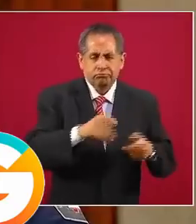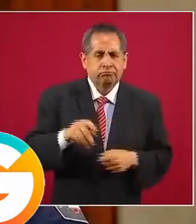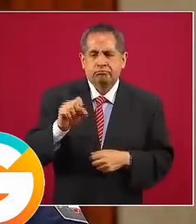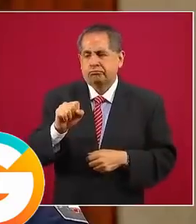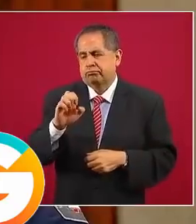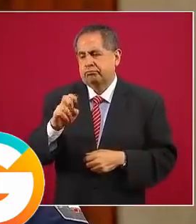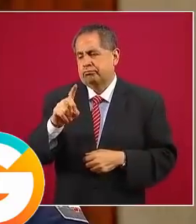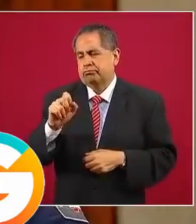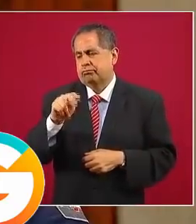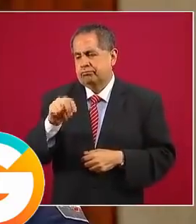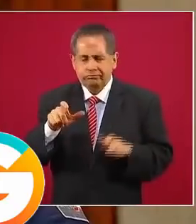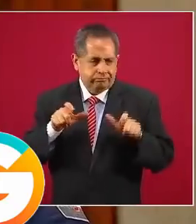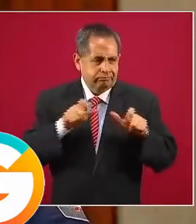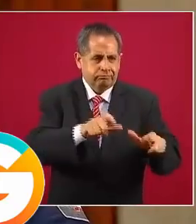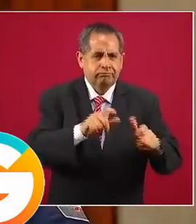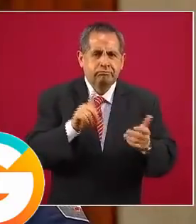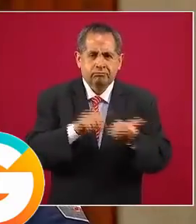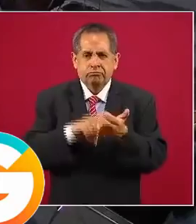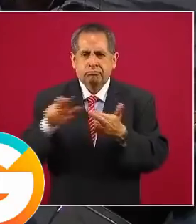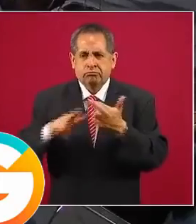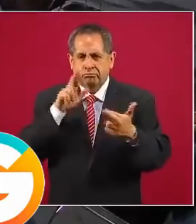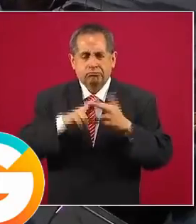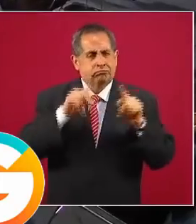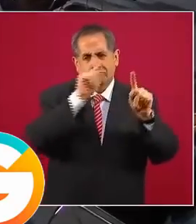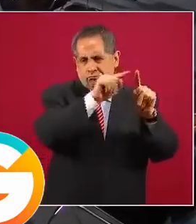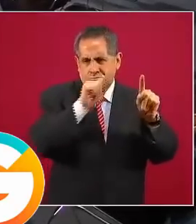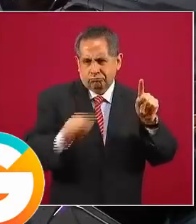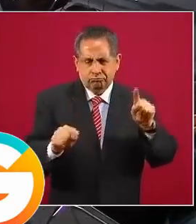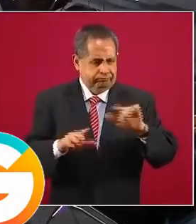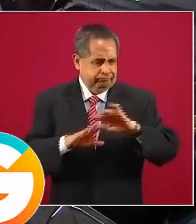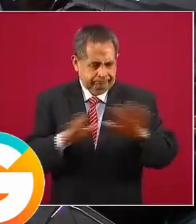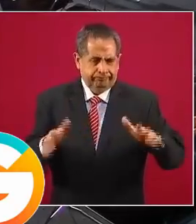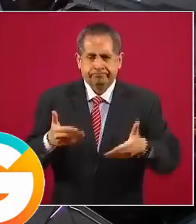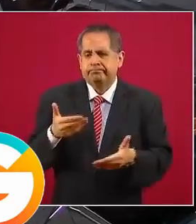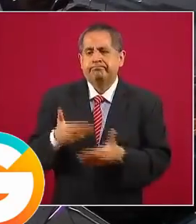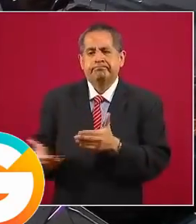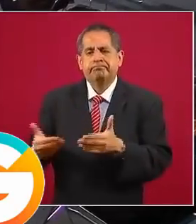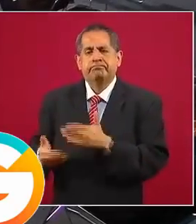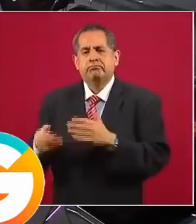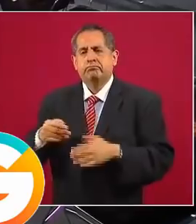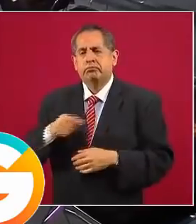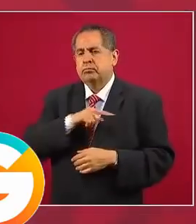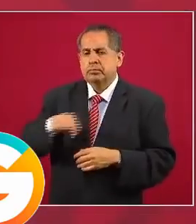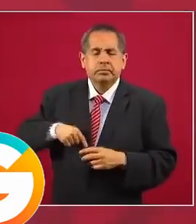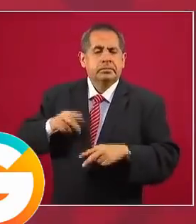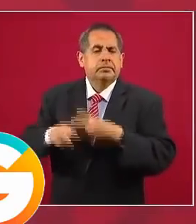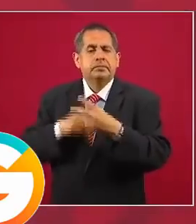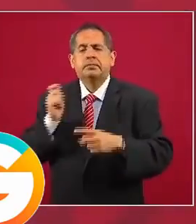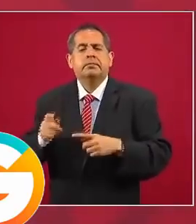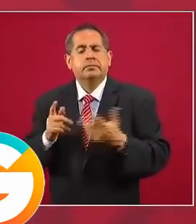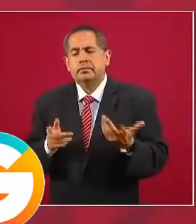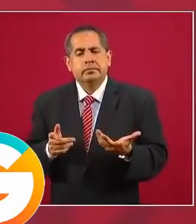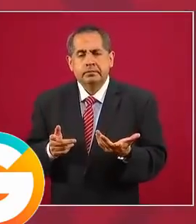Defensa con sus regiones, con sus zonas militares. Ahora vamos a que